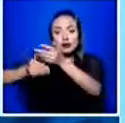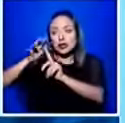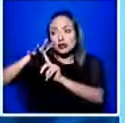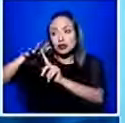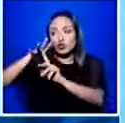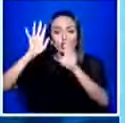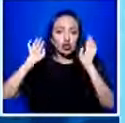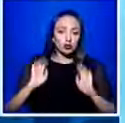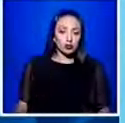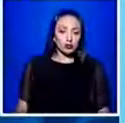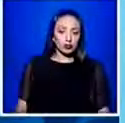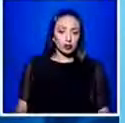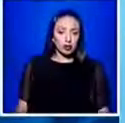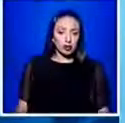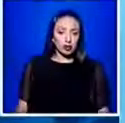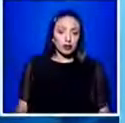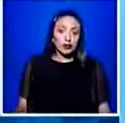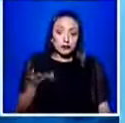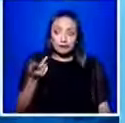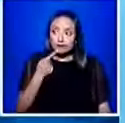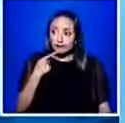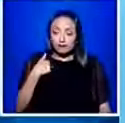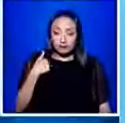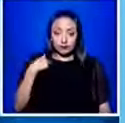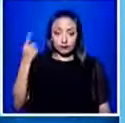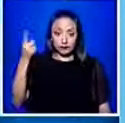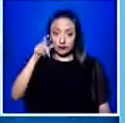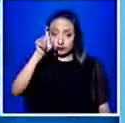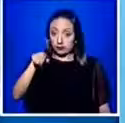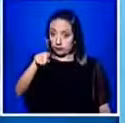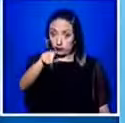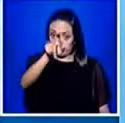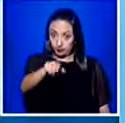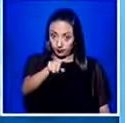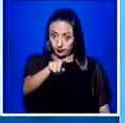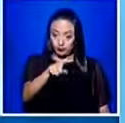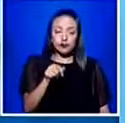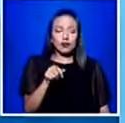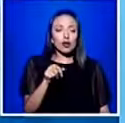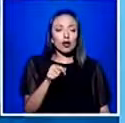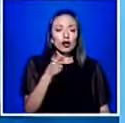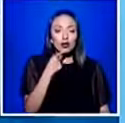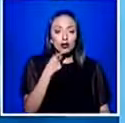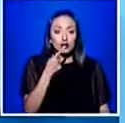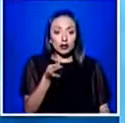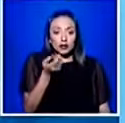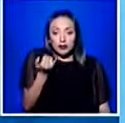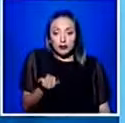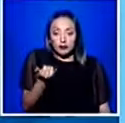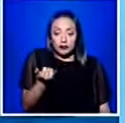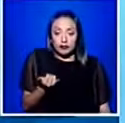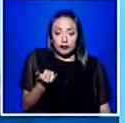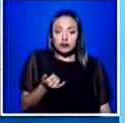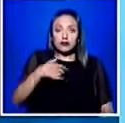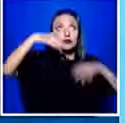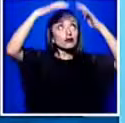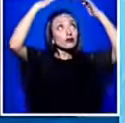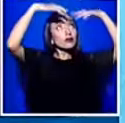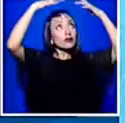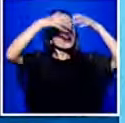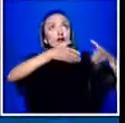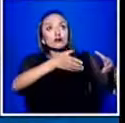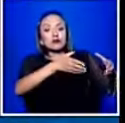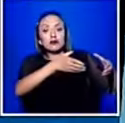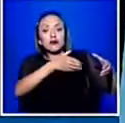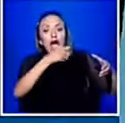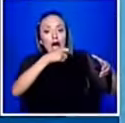situación. Pero ahorita, como me decía el vecino Manuelito, pues estamos cogiendo el agua de la lluvia.